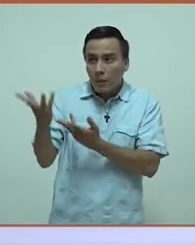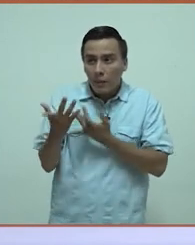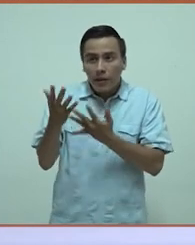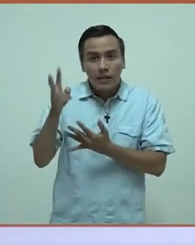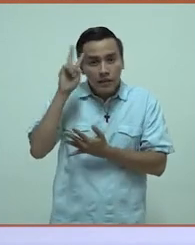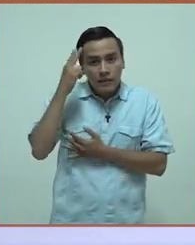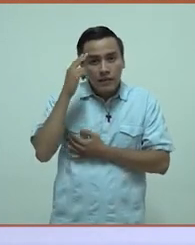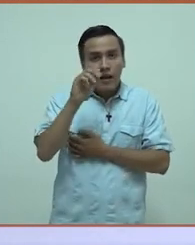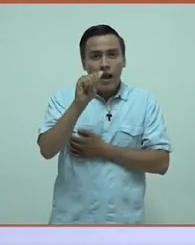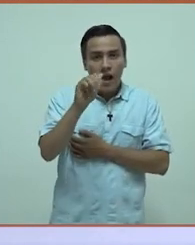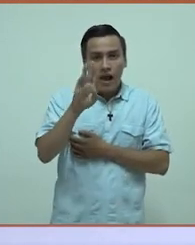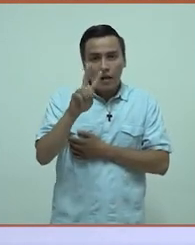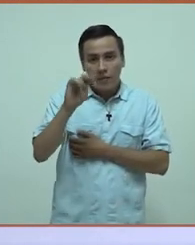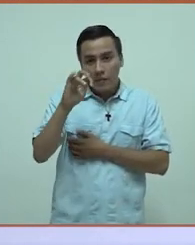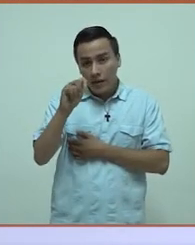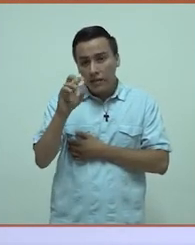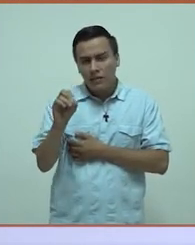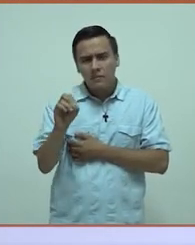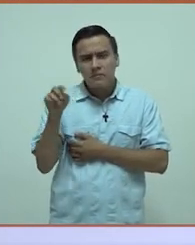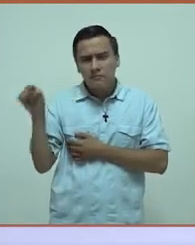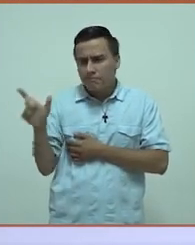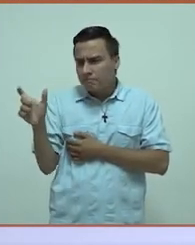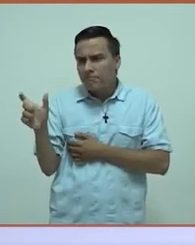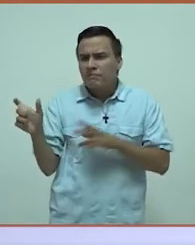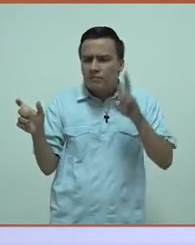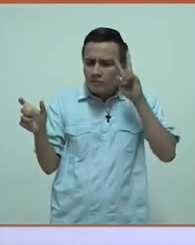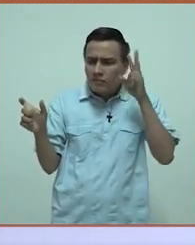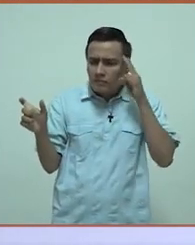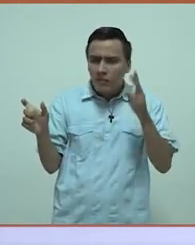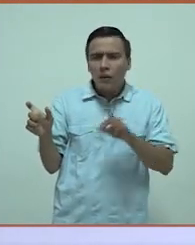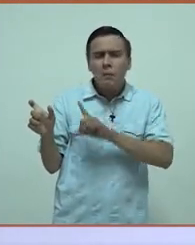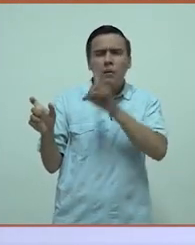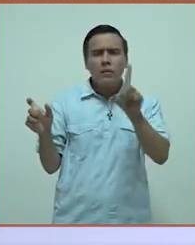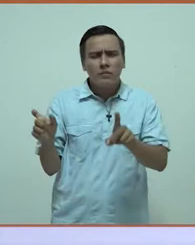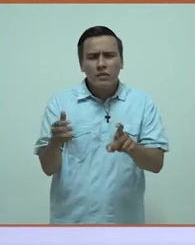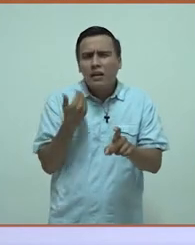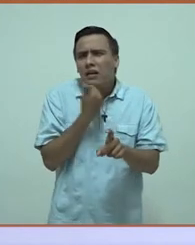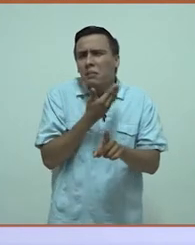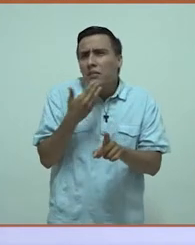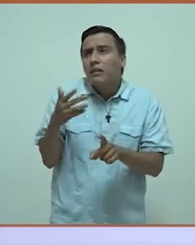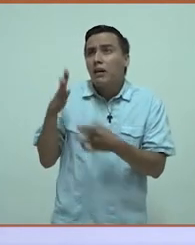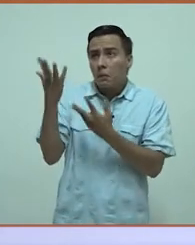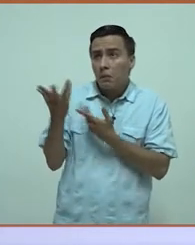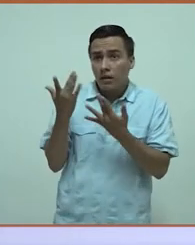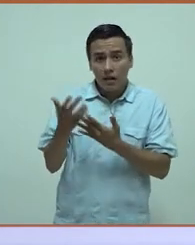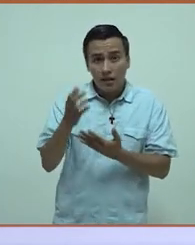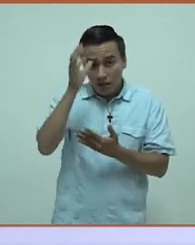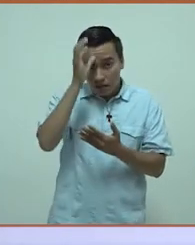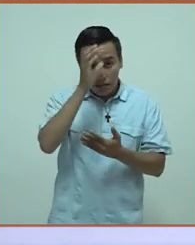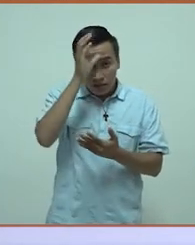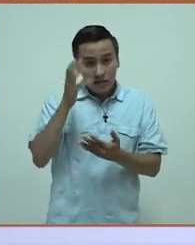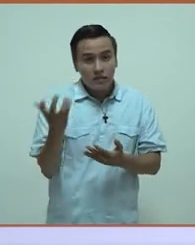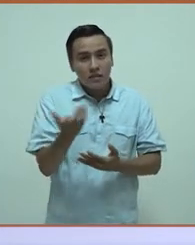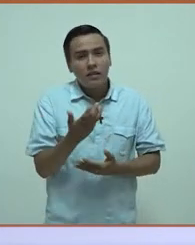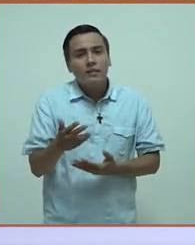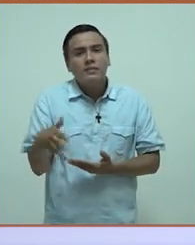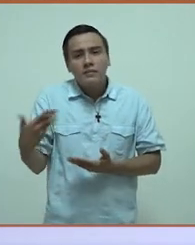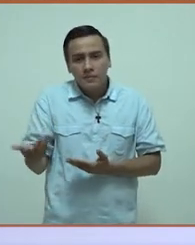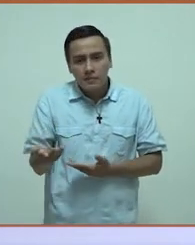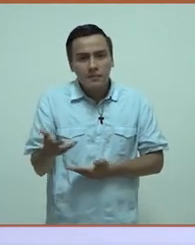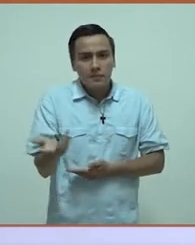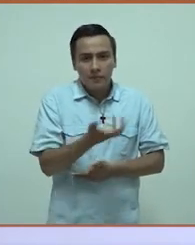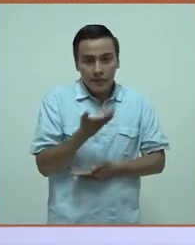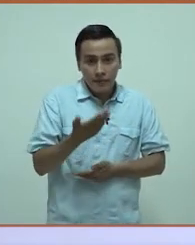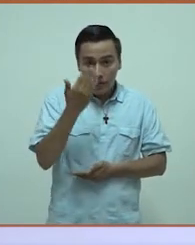ese sentido podemos preguntarnos, de hecho, pero ¿qué es lo que debemos de esperar los cristianos? ¿O qué es a lo que